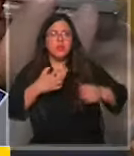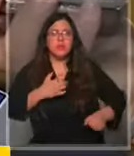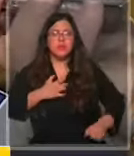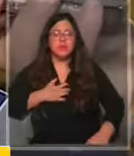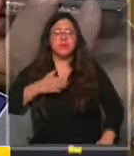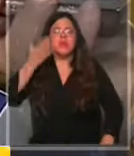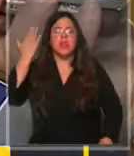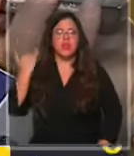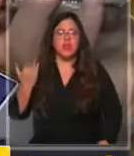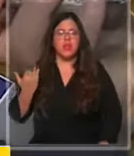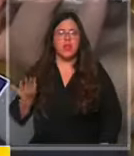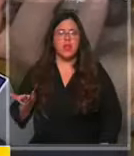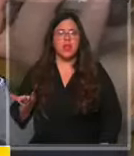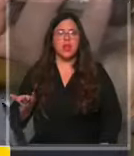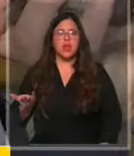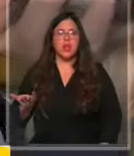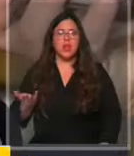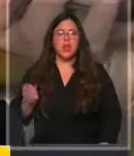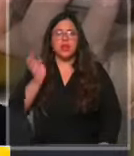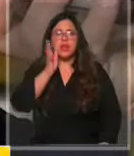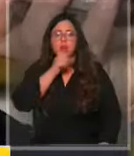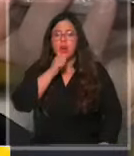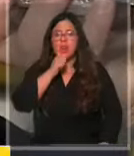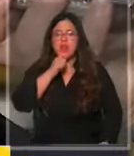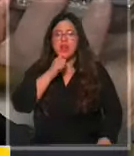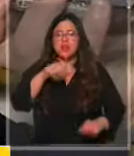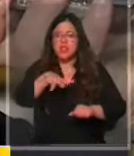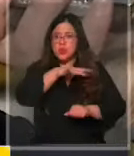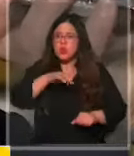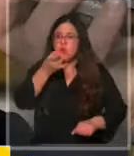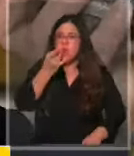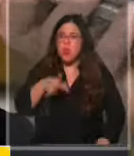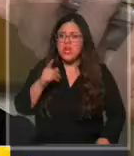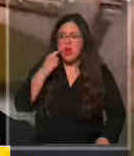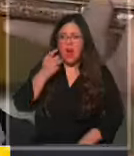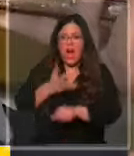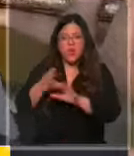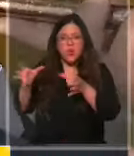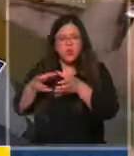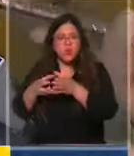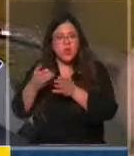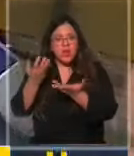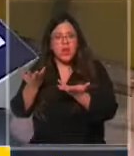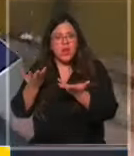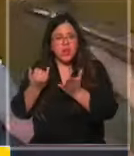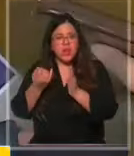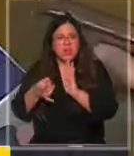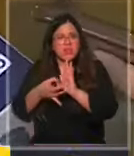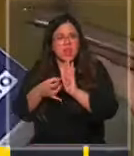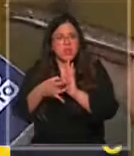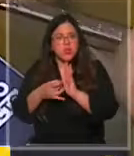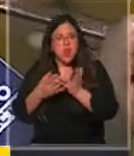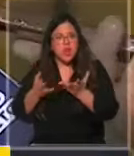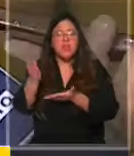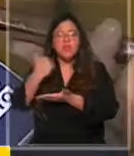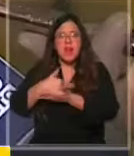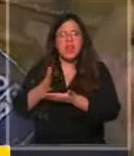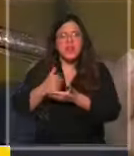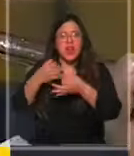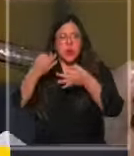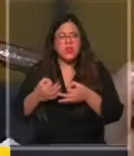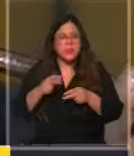minuto, que no estemos enfrente a hechos aislados, sino que realmente a una organización ilícita que se, en este caso, programó para